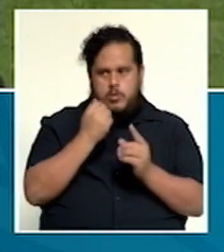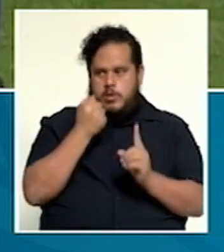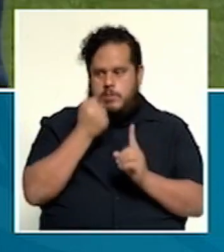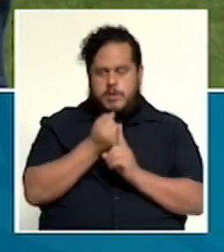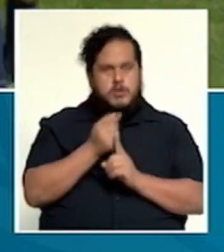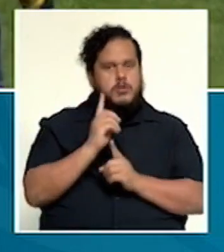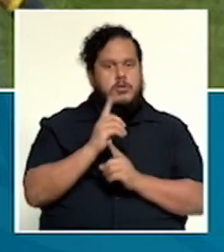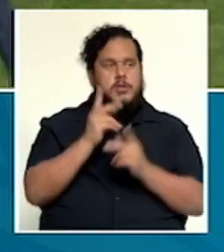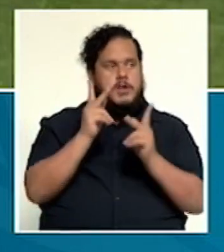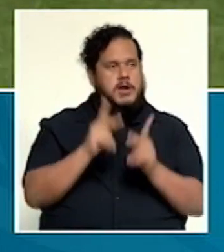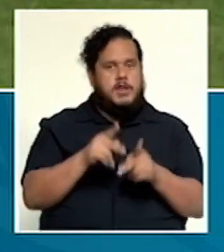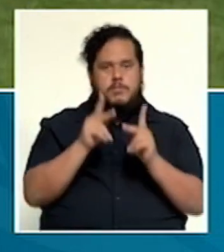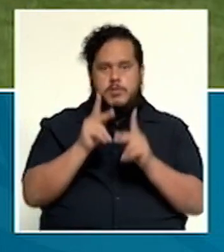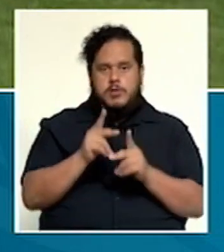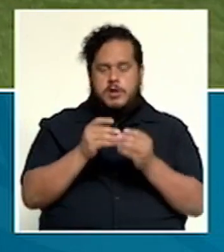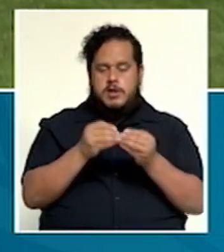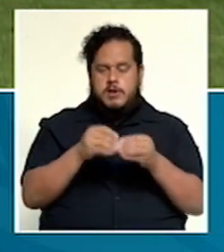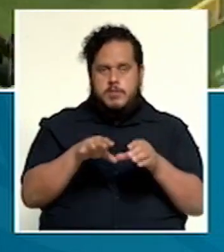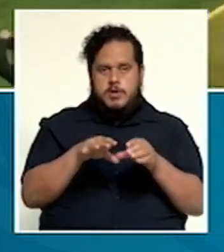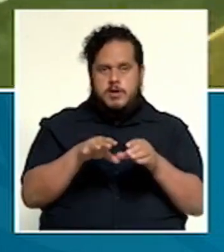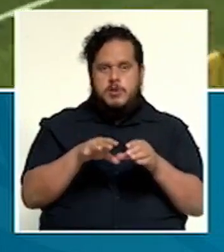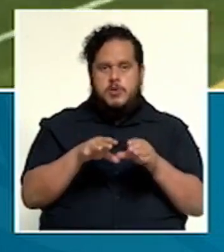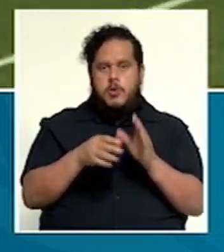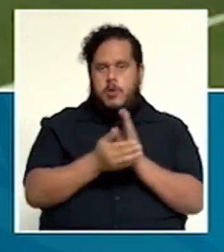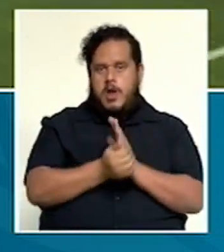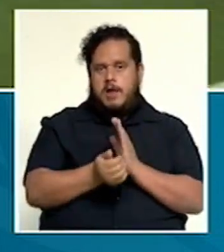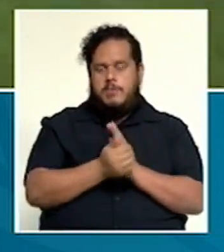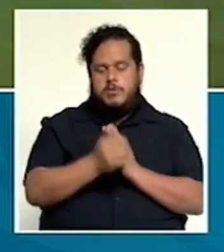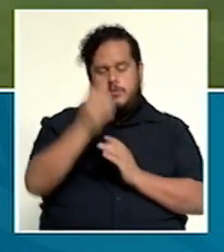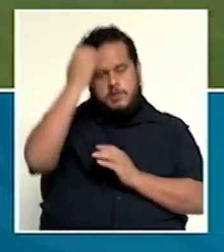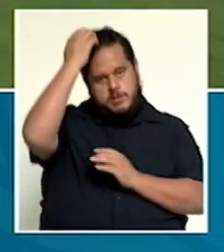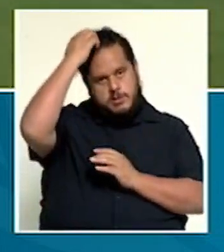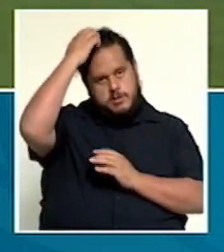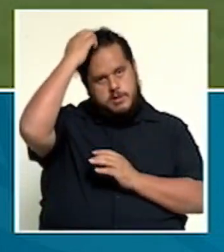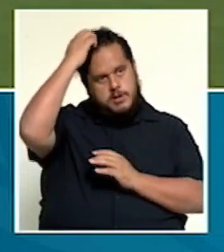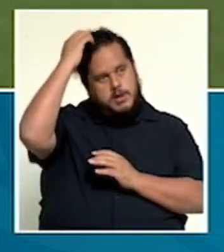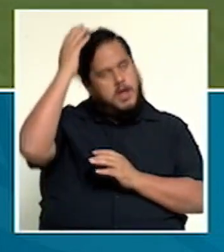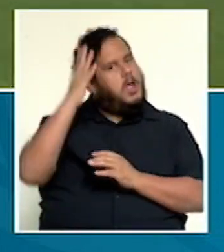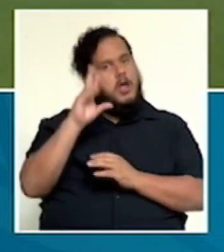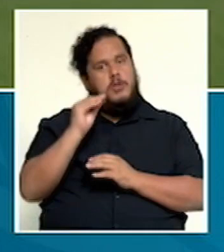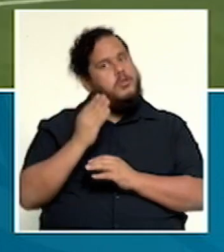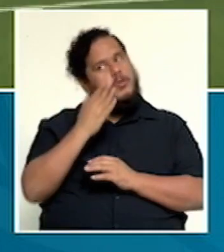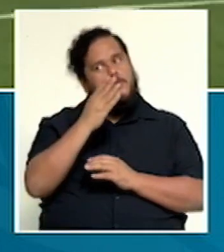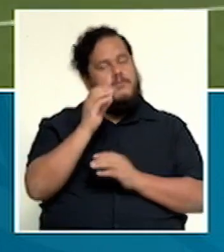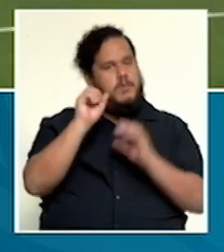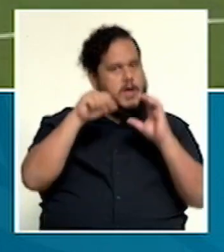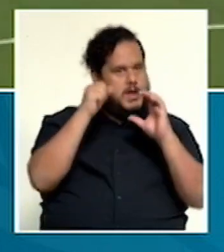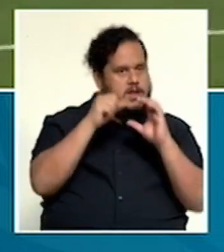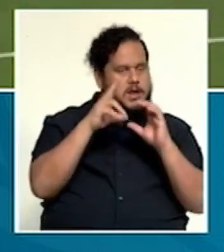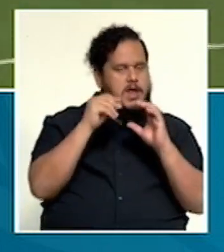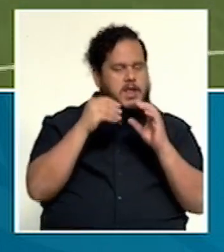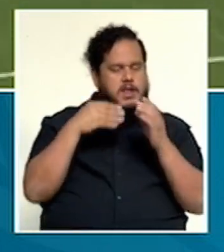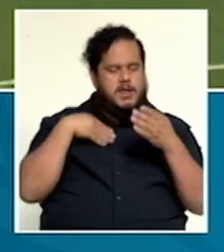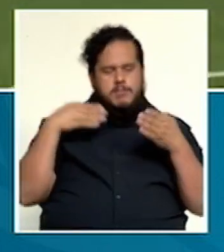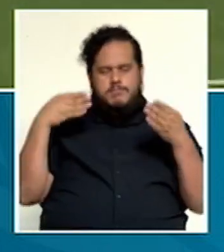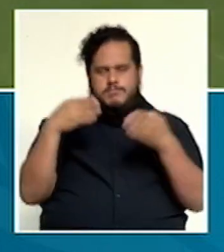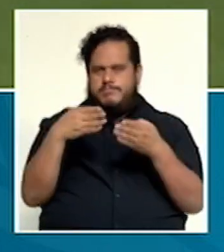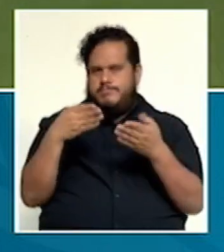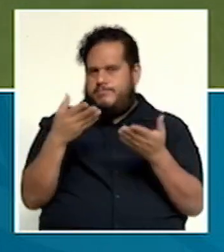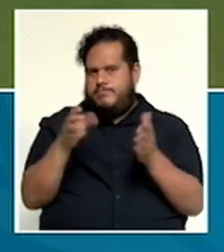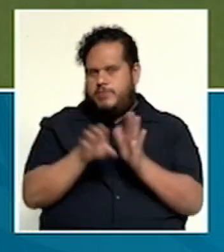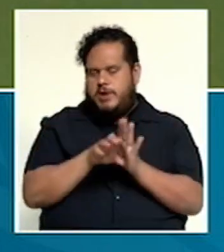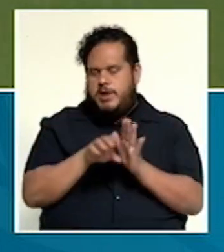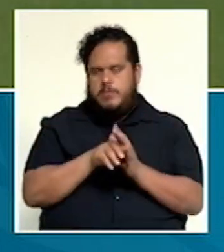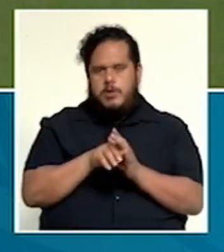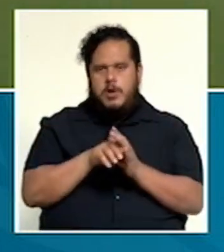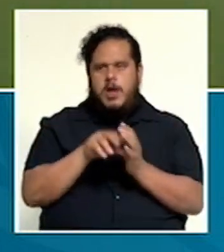que la gente perdió hábitos. Dejó de ir al cine, por ejemplo, y se aficionó